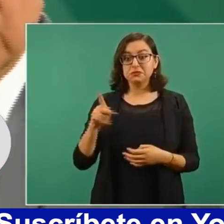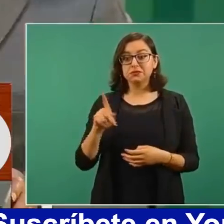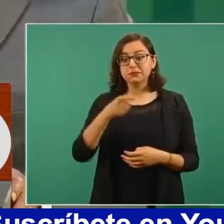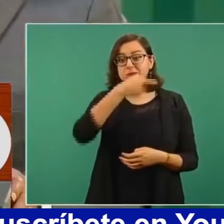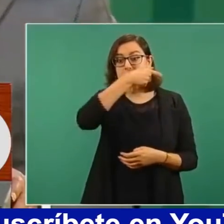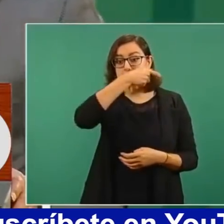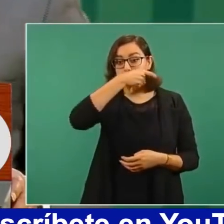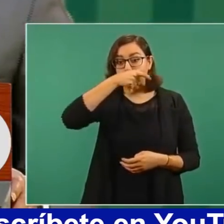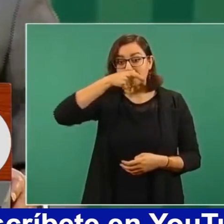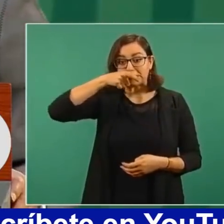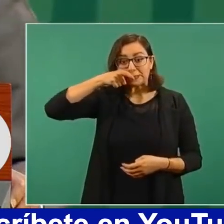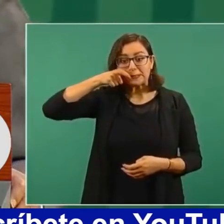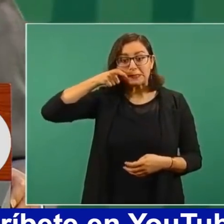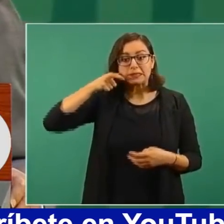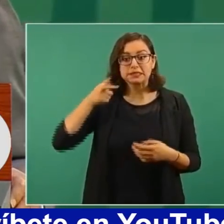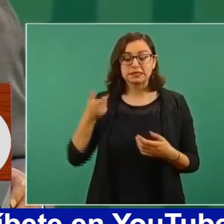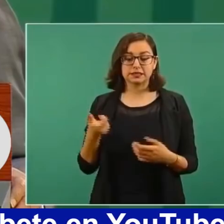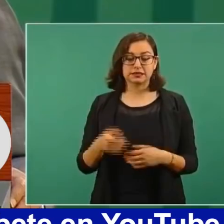ambiciosos,